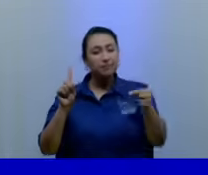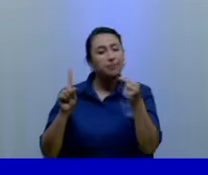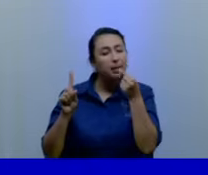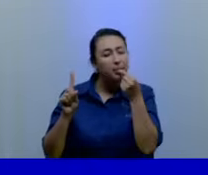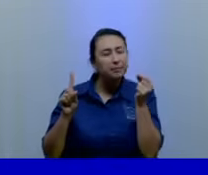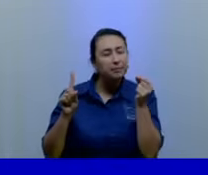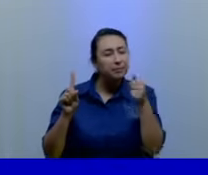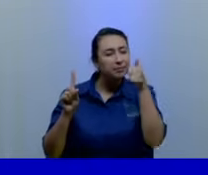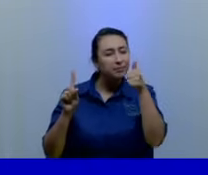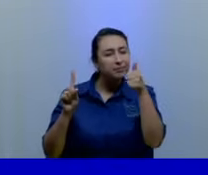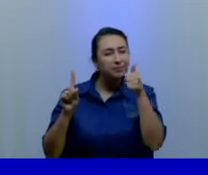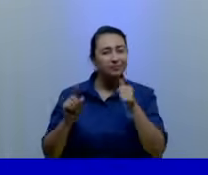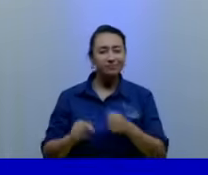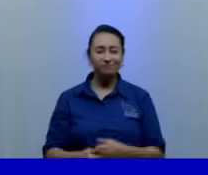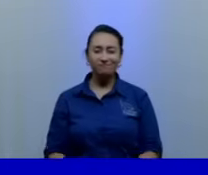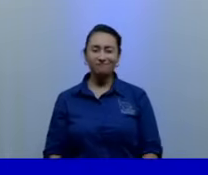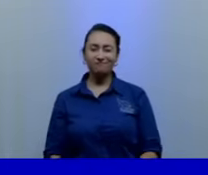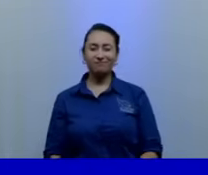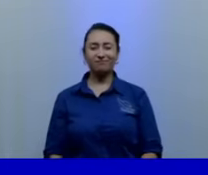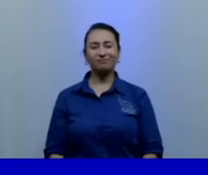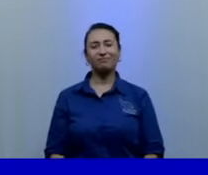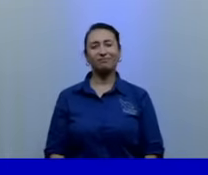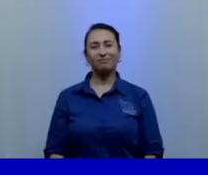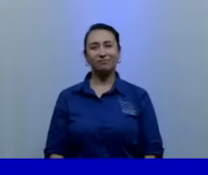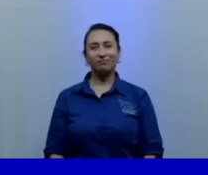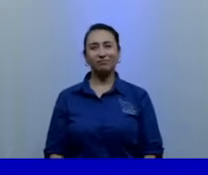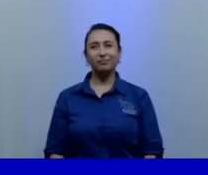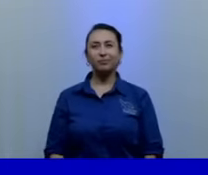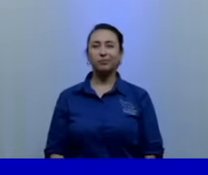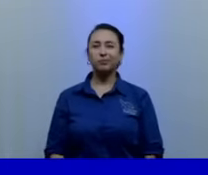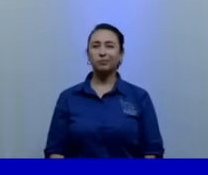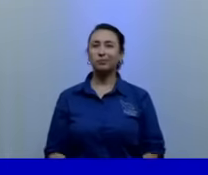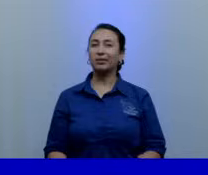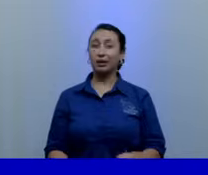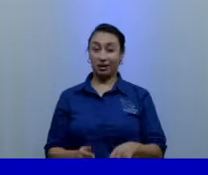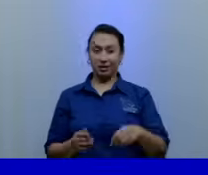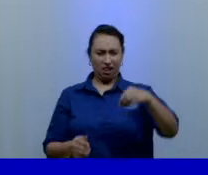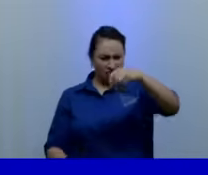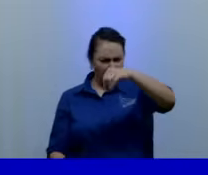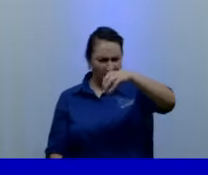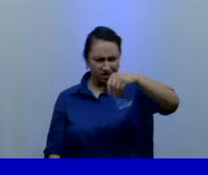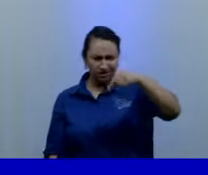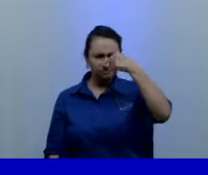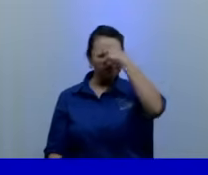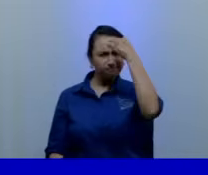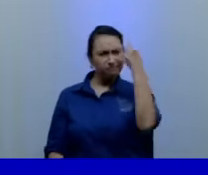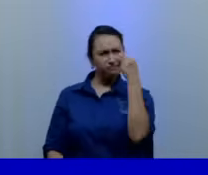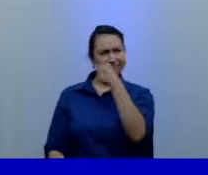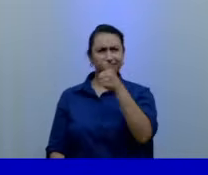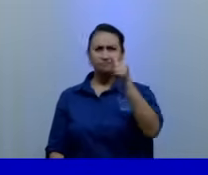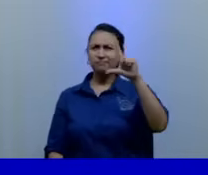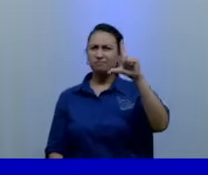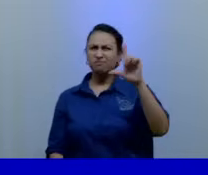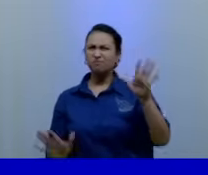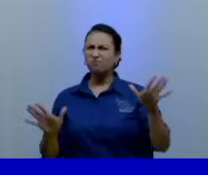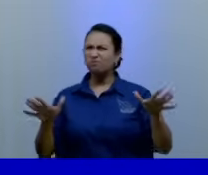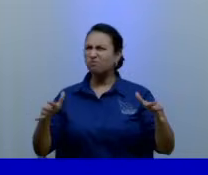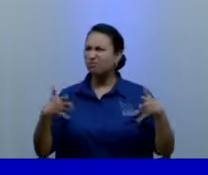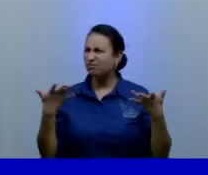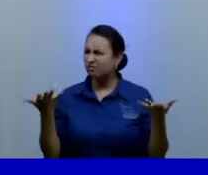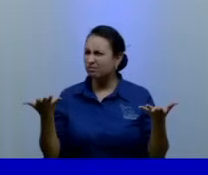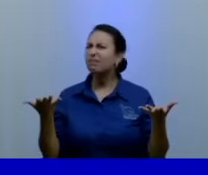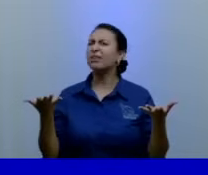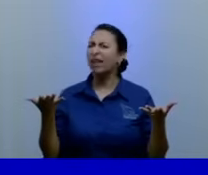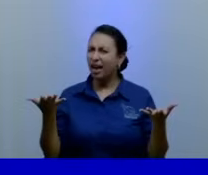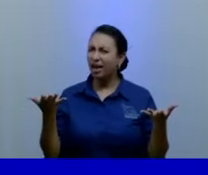antes de entrar en hablar bien de la sal. Ah, para que tengamos los parámetros. Esto,